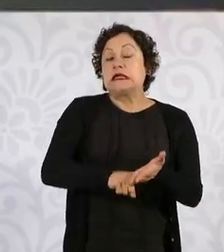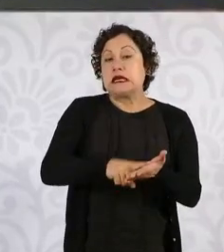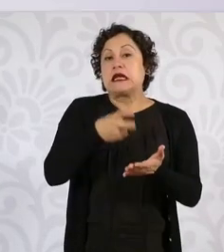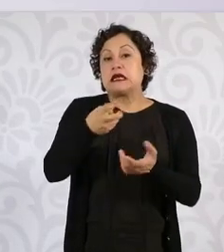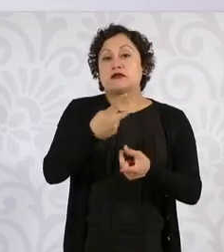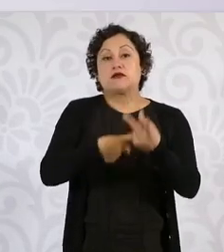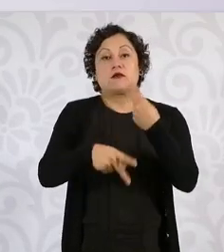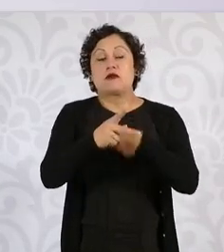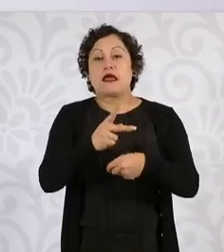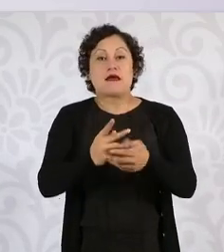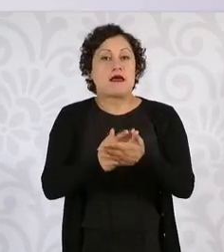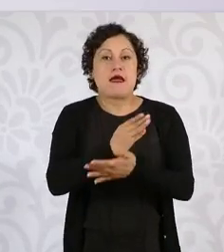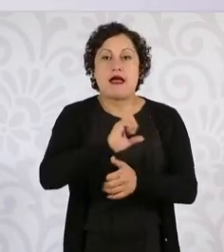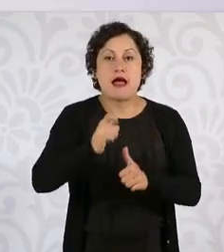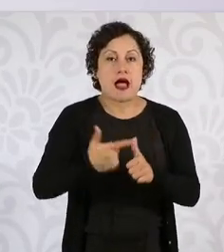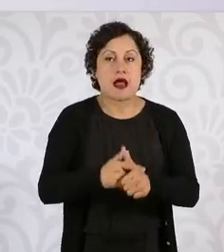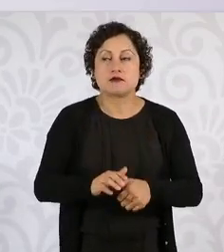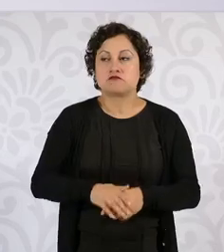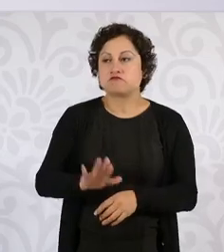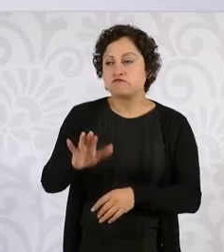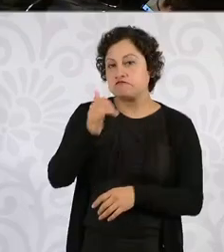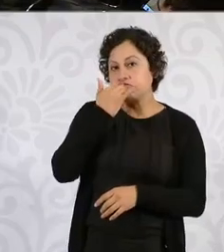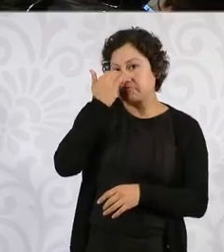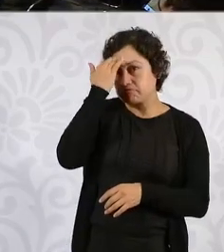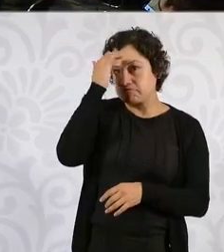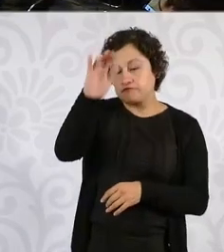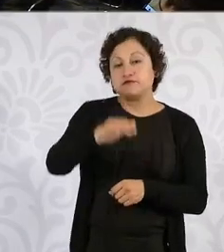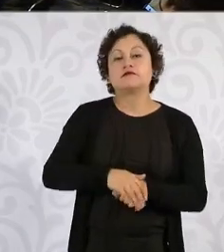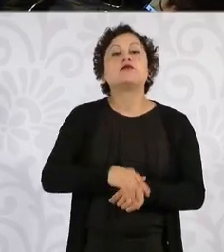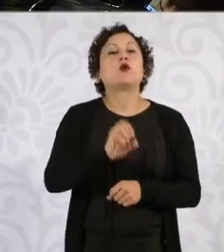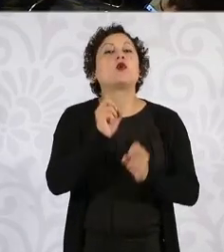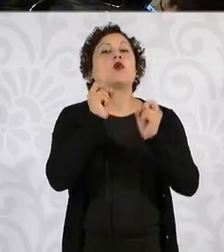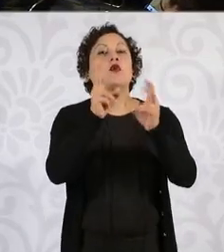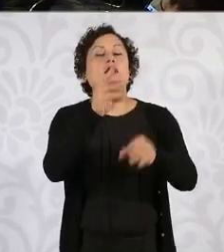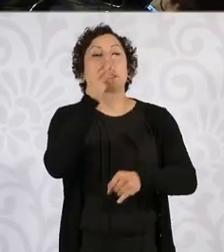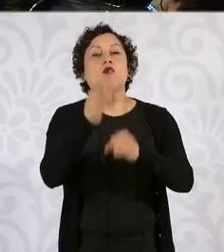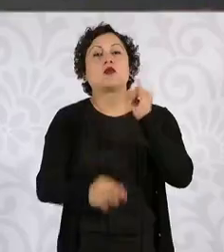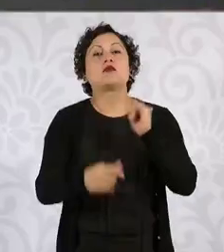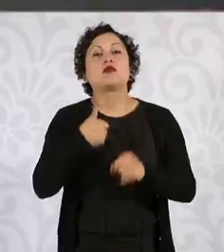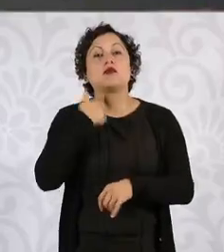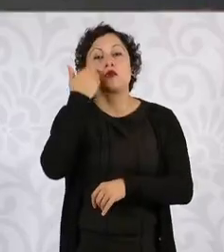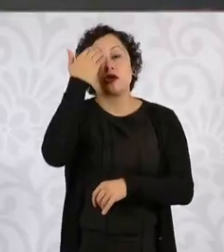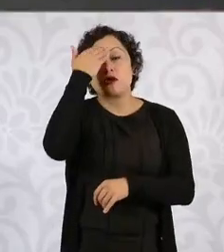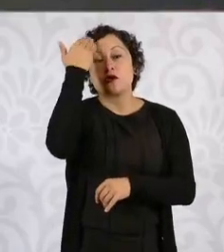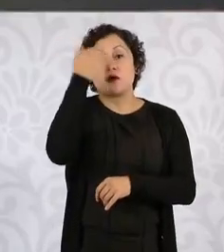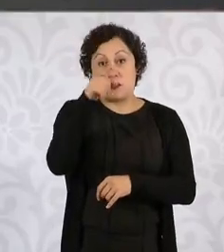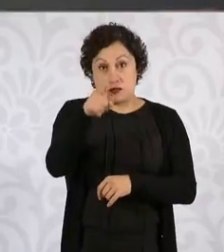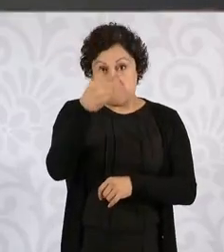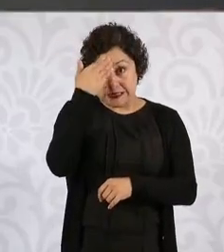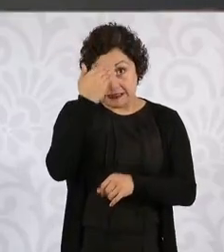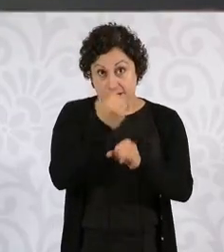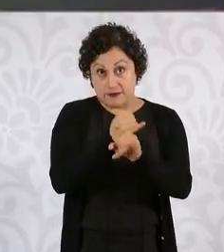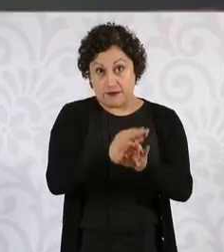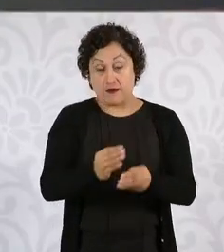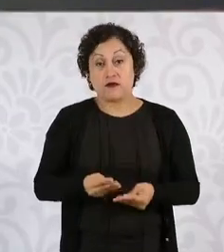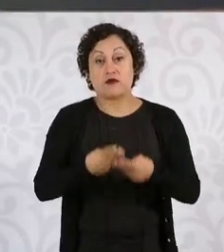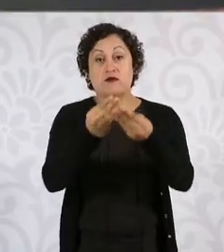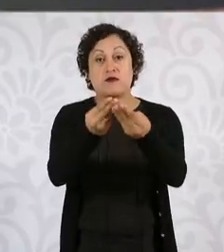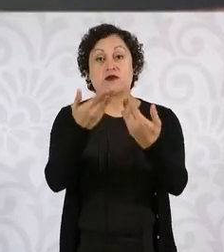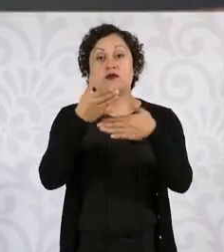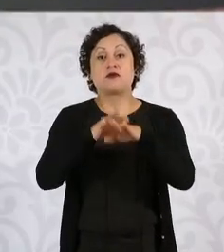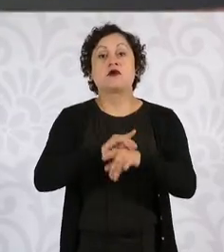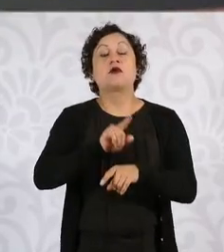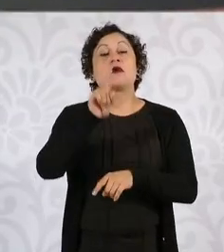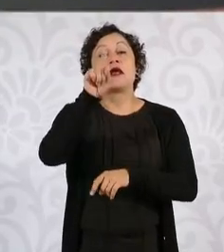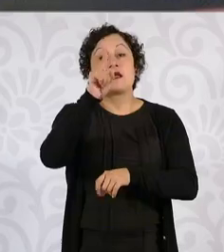No tengo conocimiento. Ok, y por último, si me permite, presidenta, saber si tiene algún reporte sobre los mexicanos que se encuentran en Florida